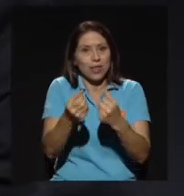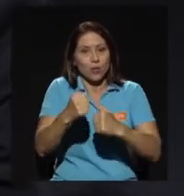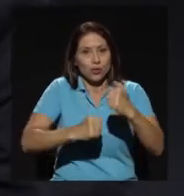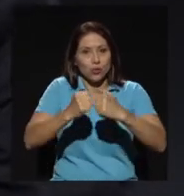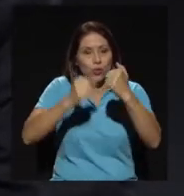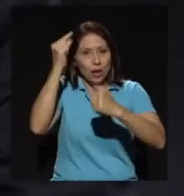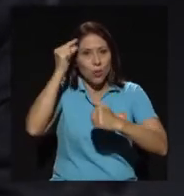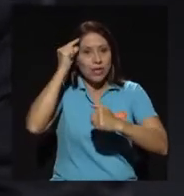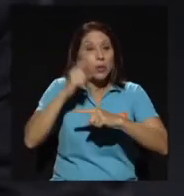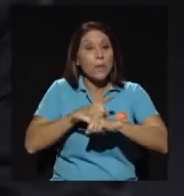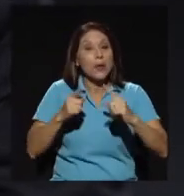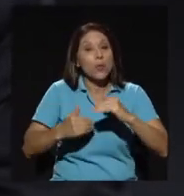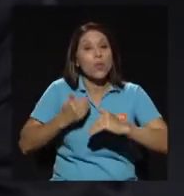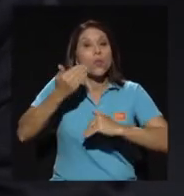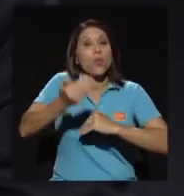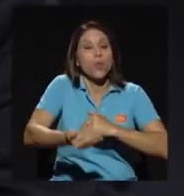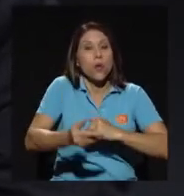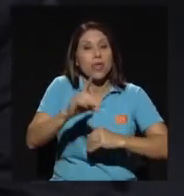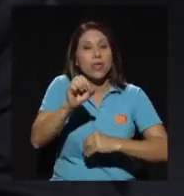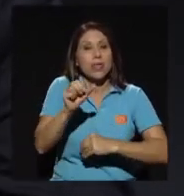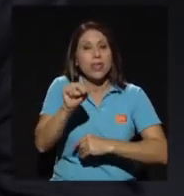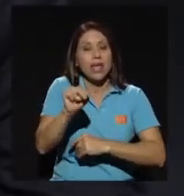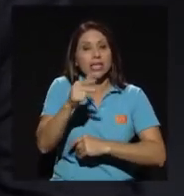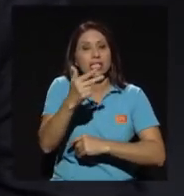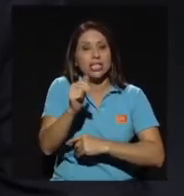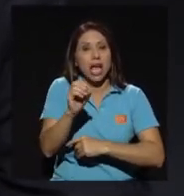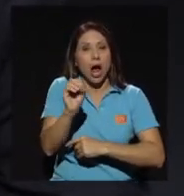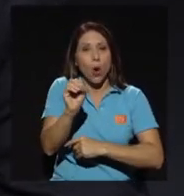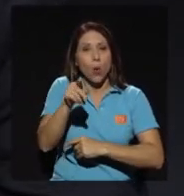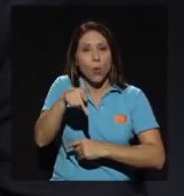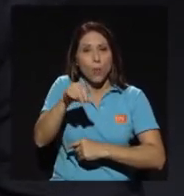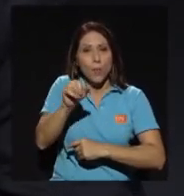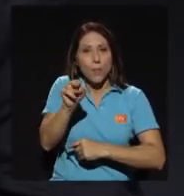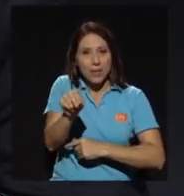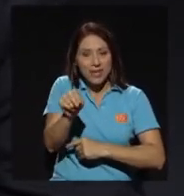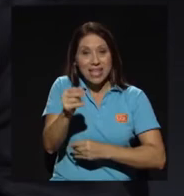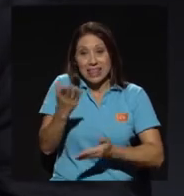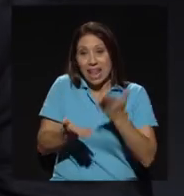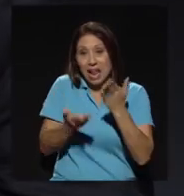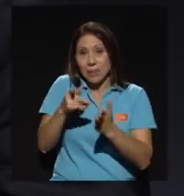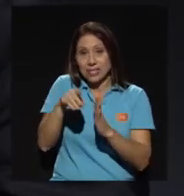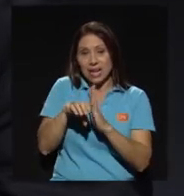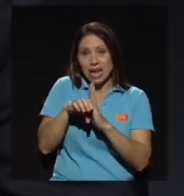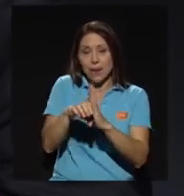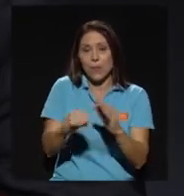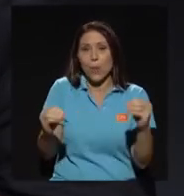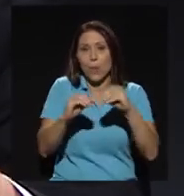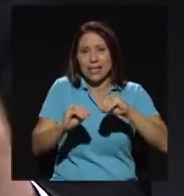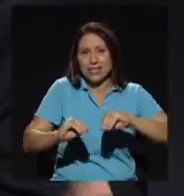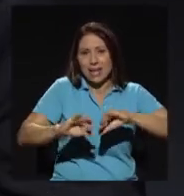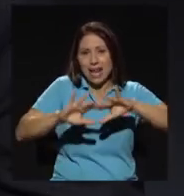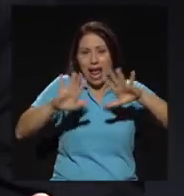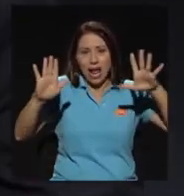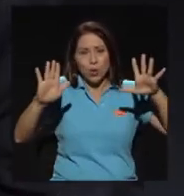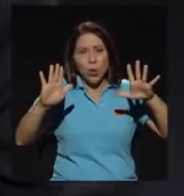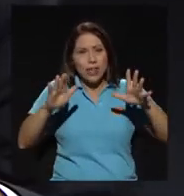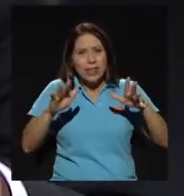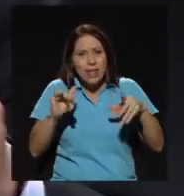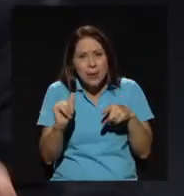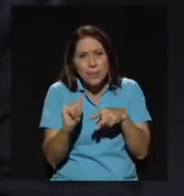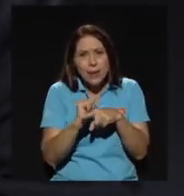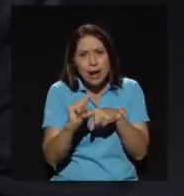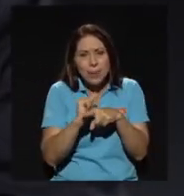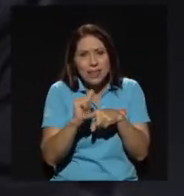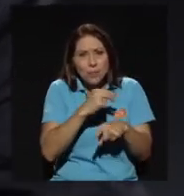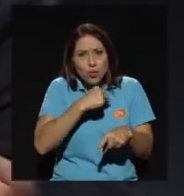luego viene de deng xiaoping que realmente es un hombre tal vez el ejemplo más claro del traumatismo chino de que lo que